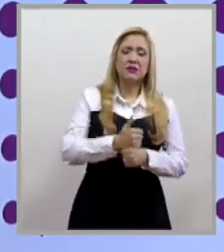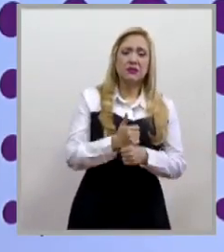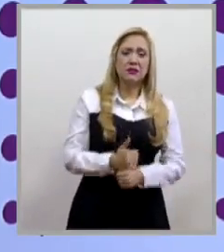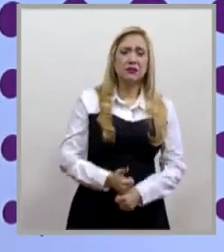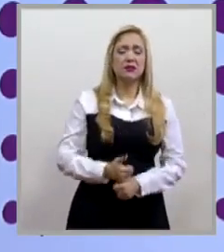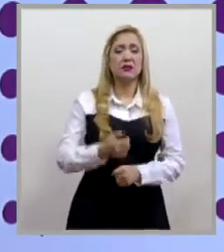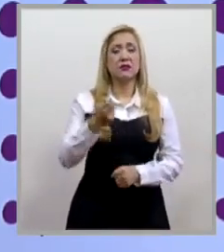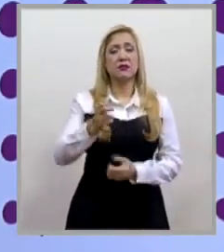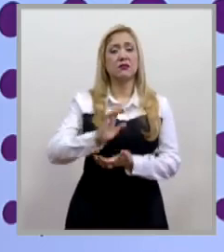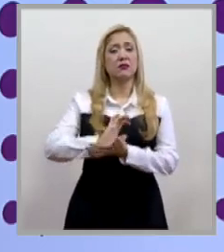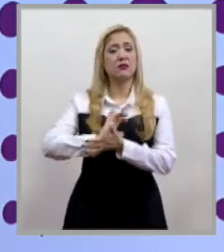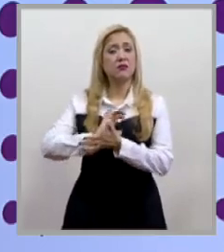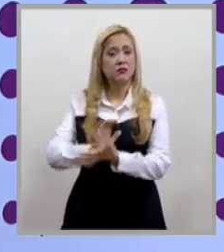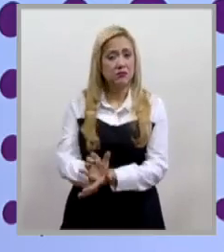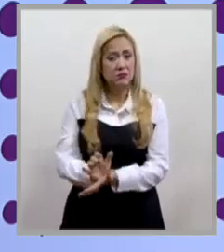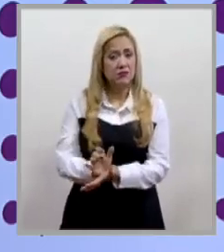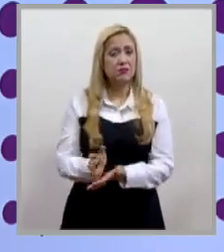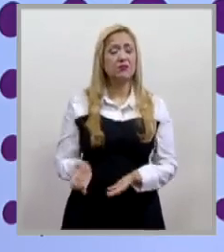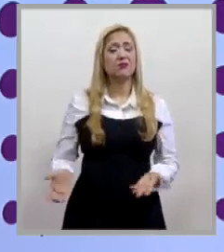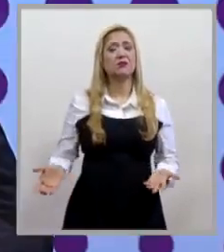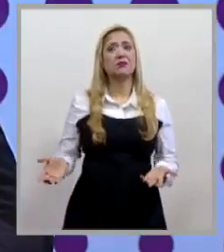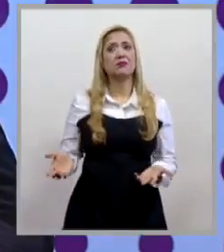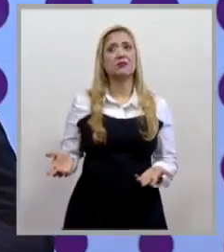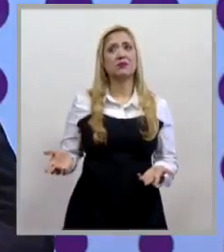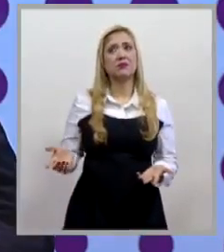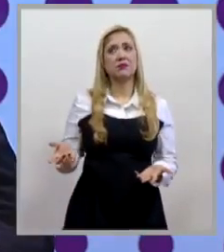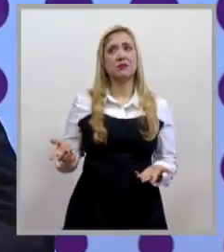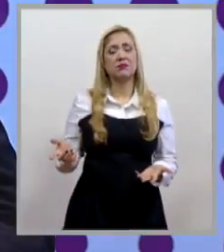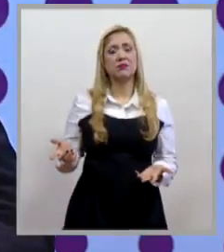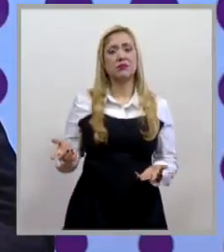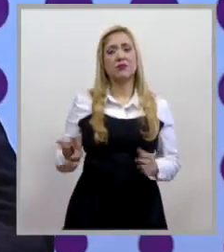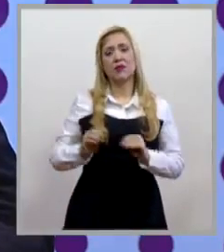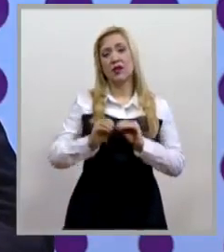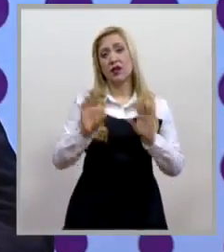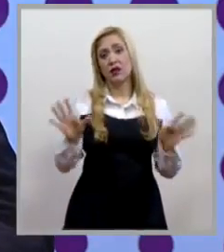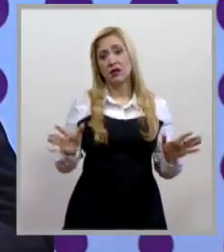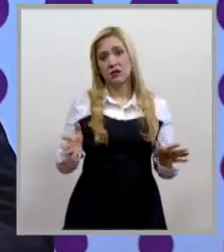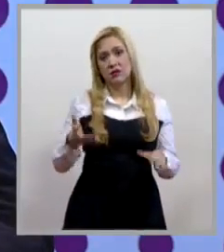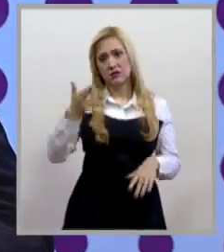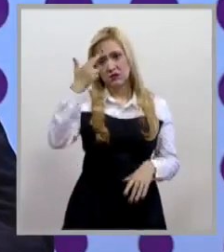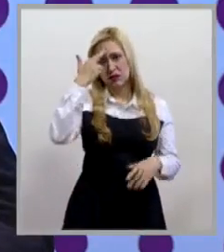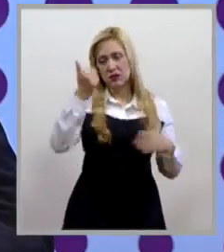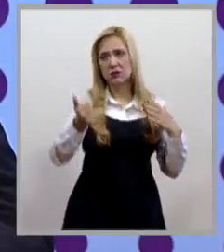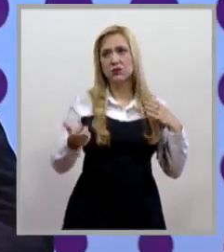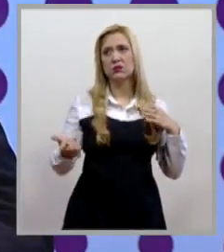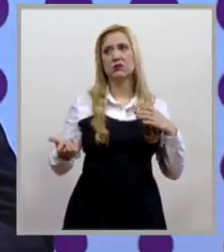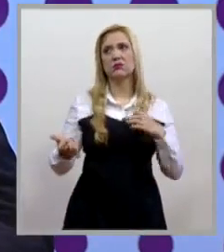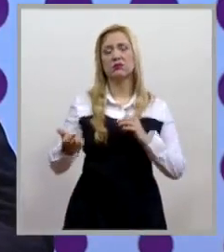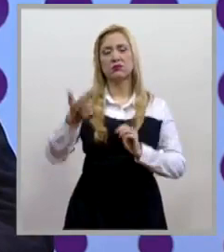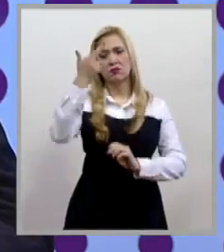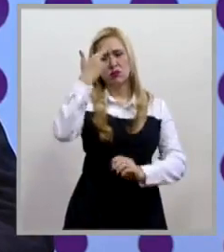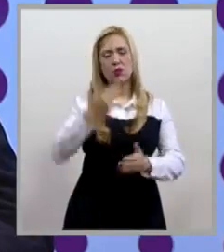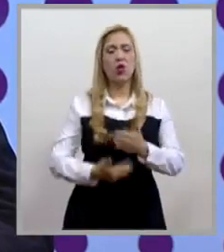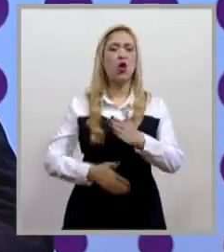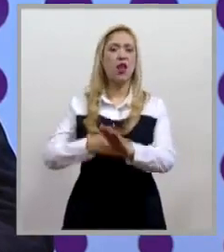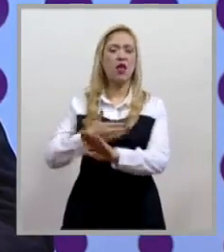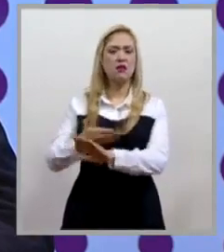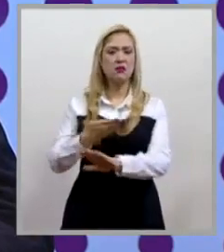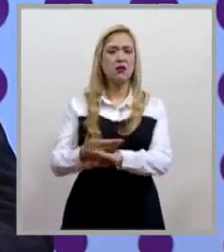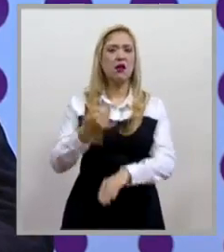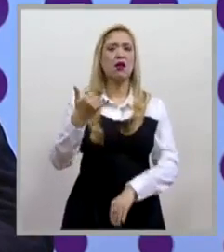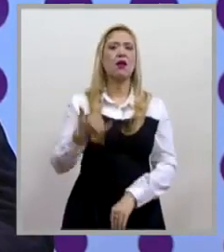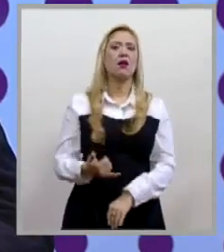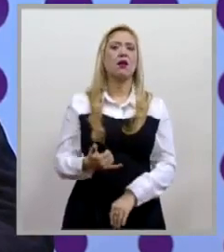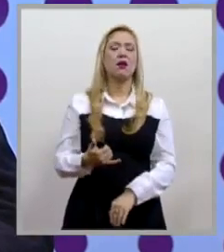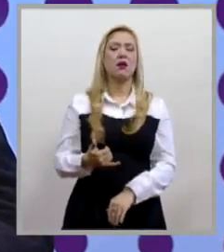en la discriminación. Por supuesto, como una manifestación de la discriminación es la violencia y la